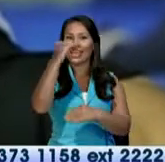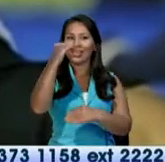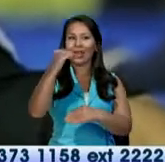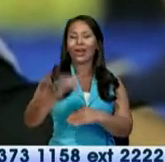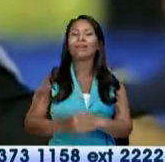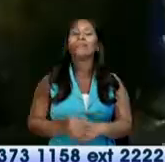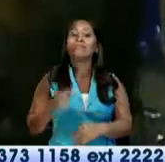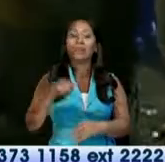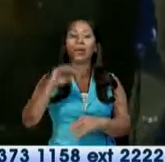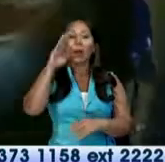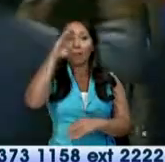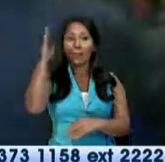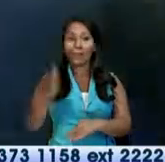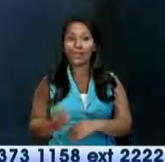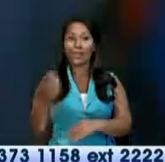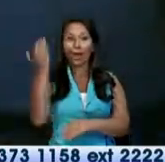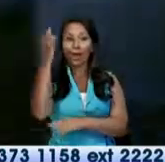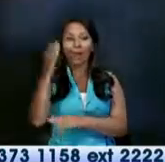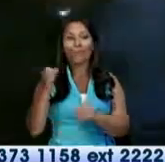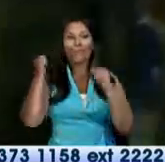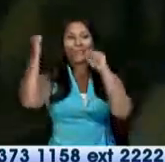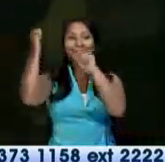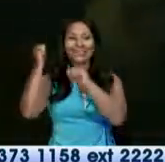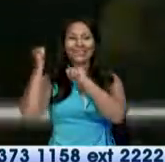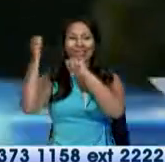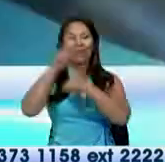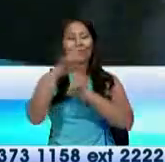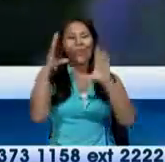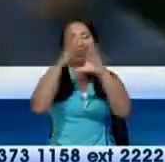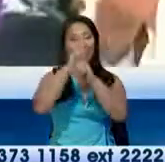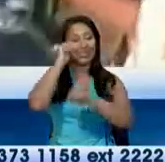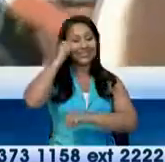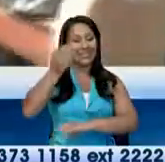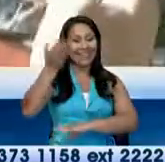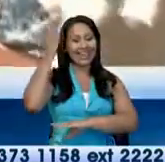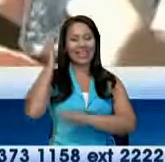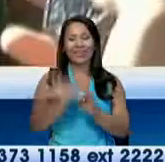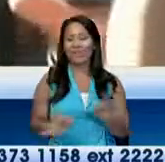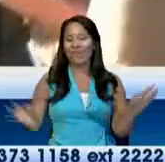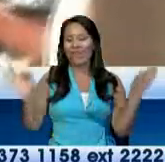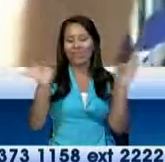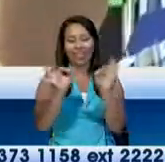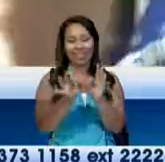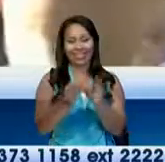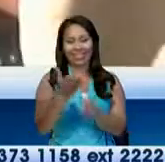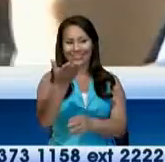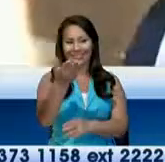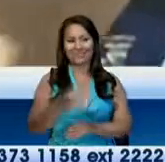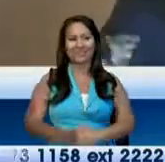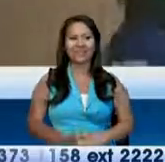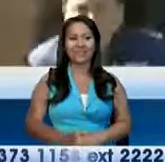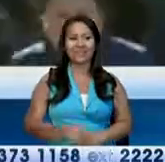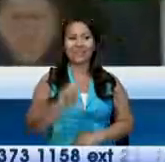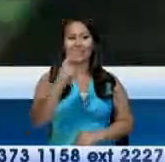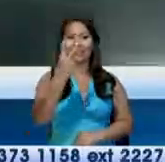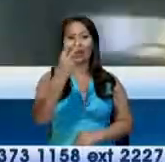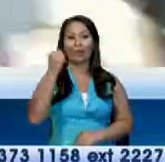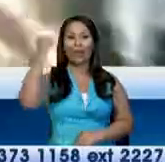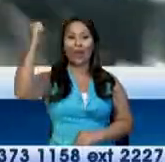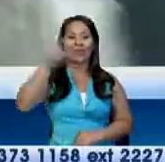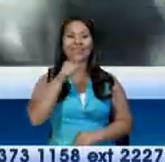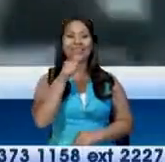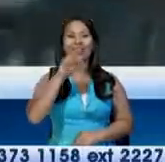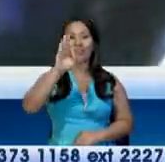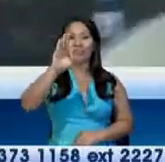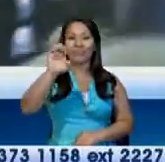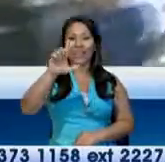Colombia, regalando a la hinchada tricolor una noche inolvidable. ¿Qué tal el gol? Autor del segundo gol. ¿Cómo fue?